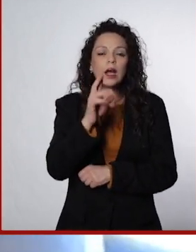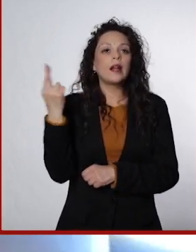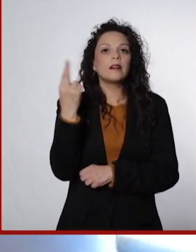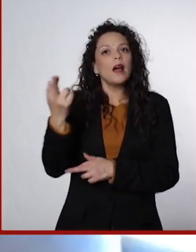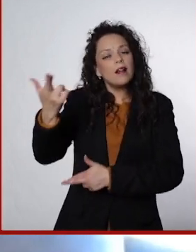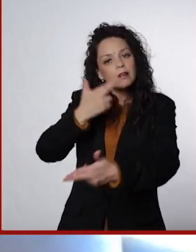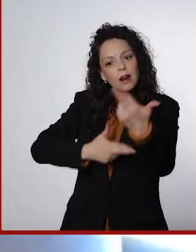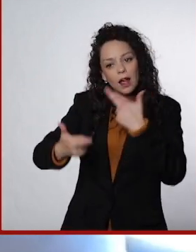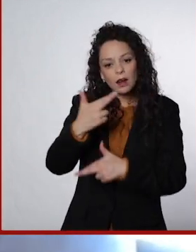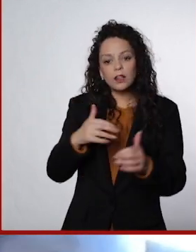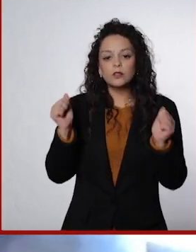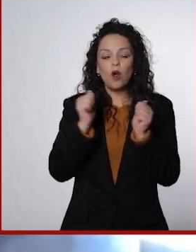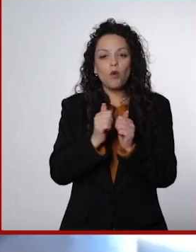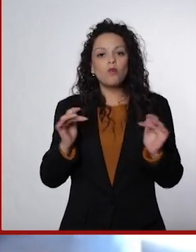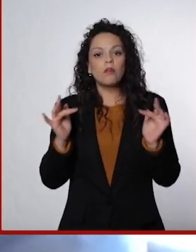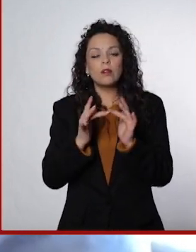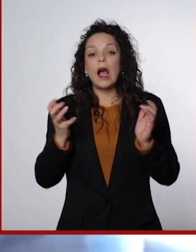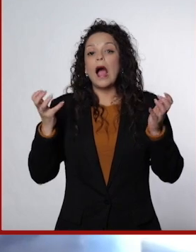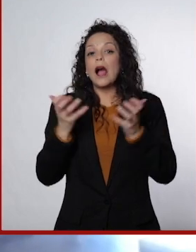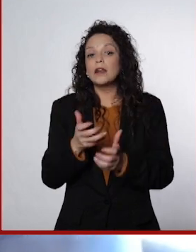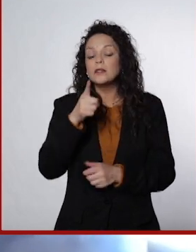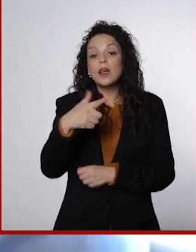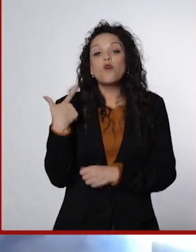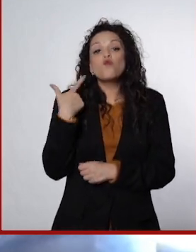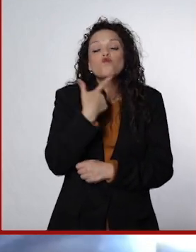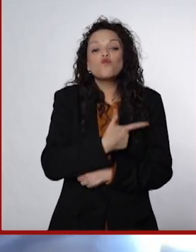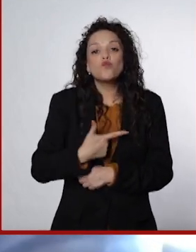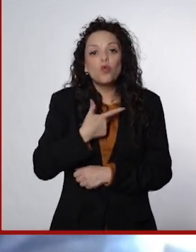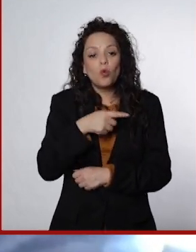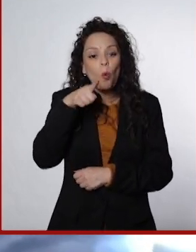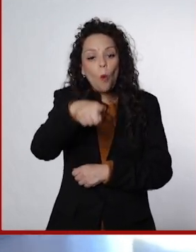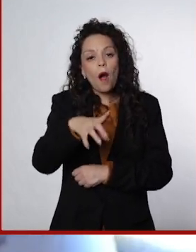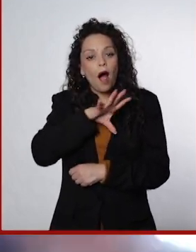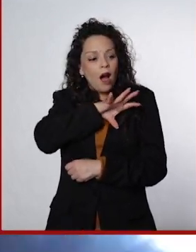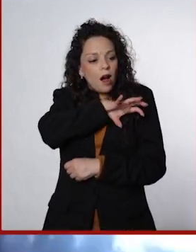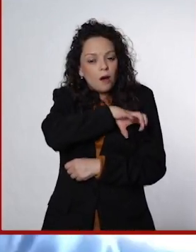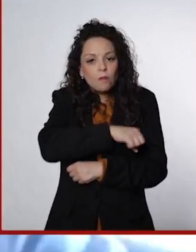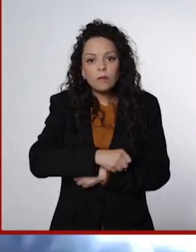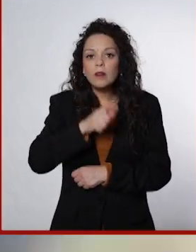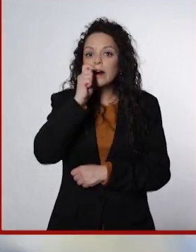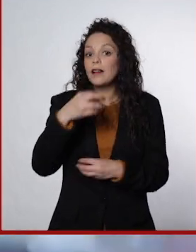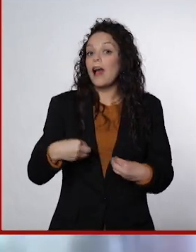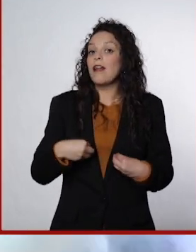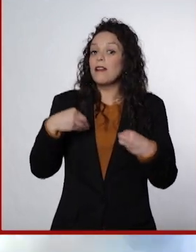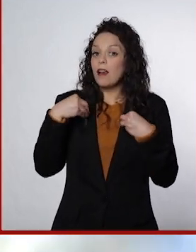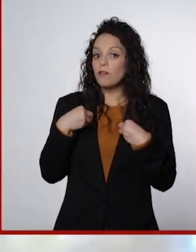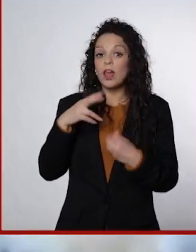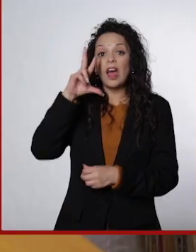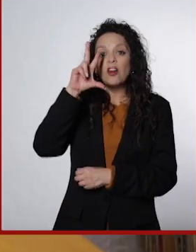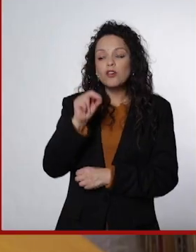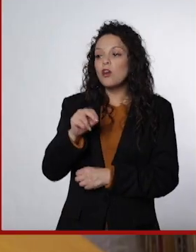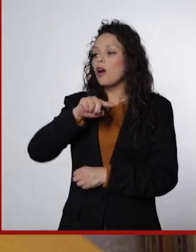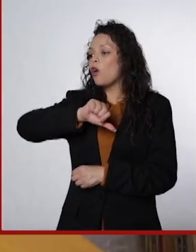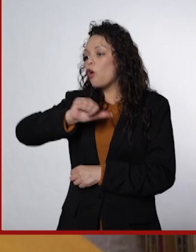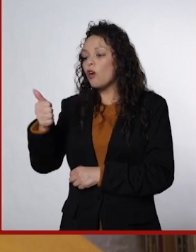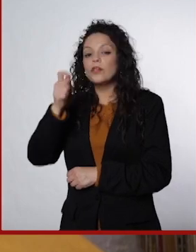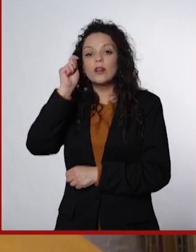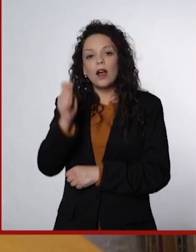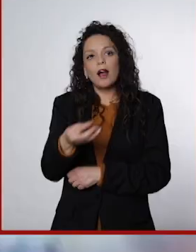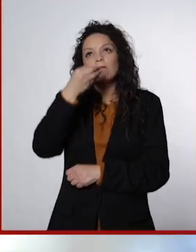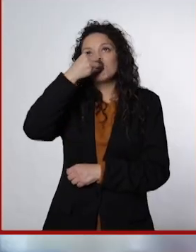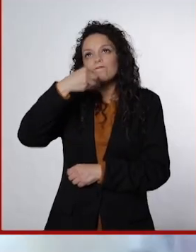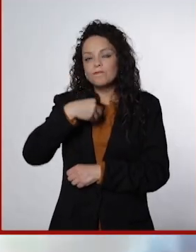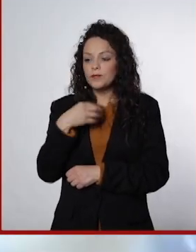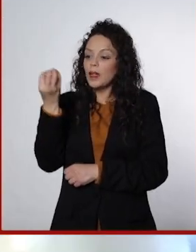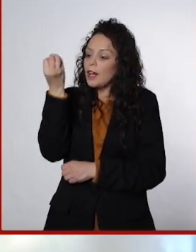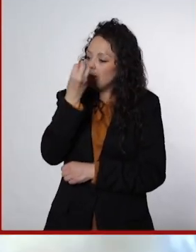conexión de hacer las cosas por el gozo, por el gusto, por el amor a la vida, y no a la obligatoriedad de que tienes que y debes de,